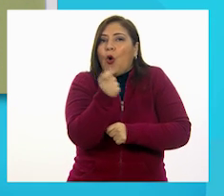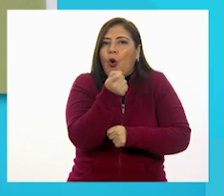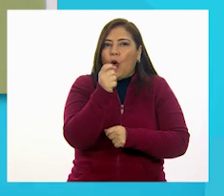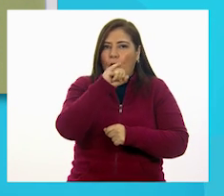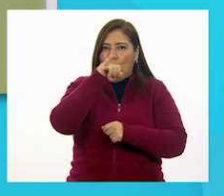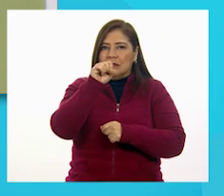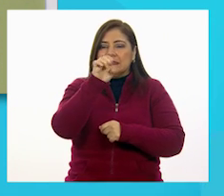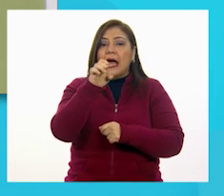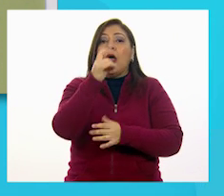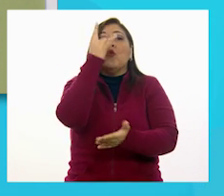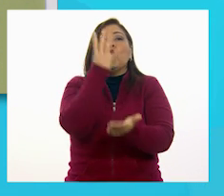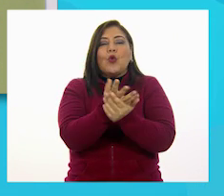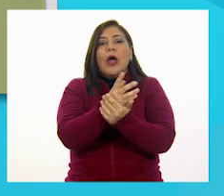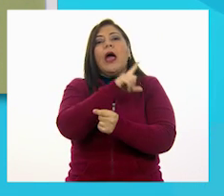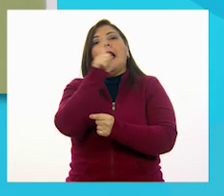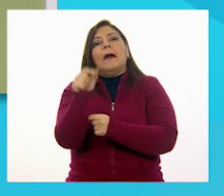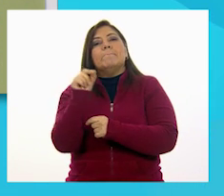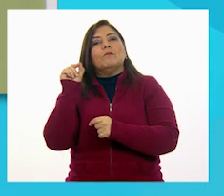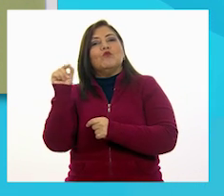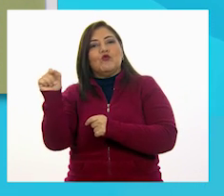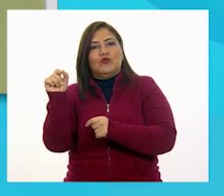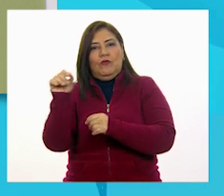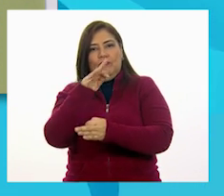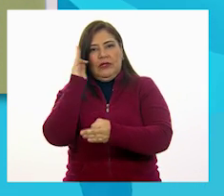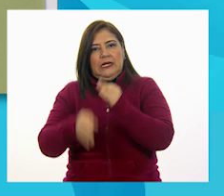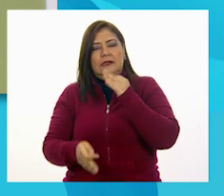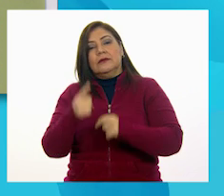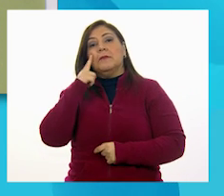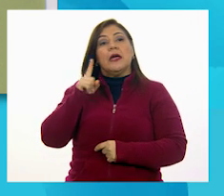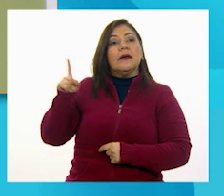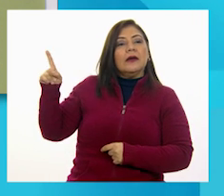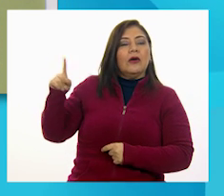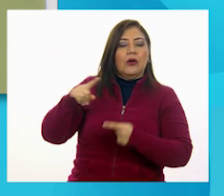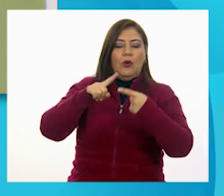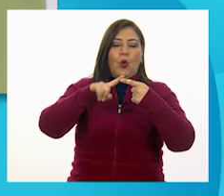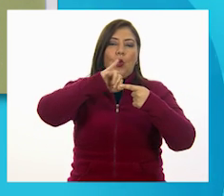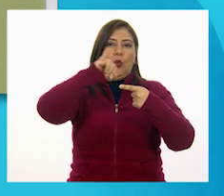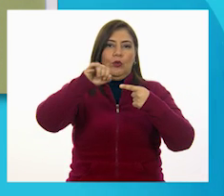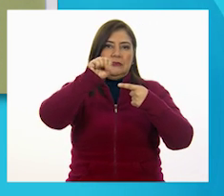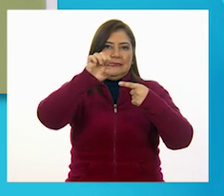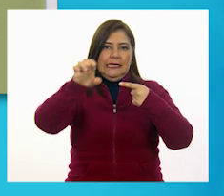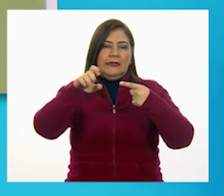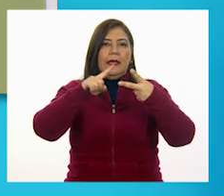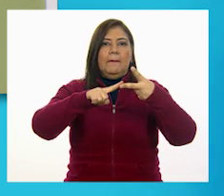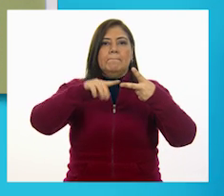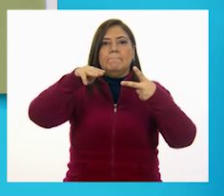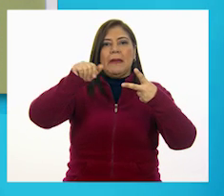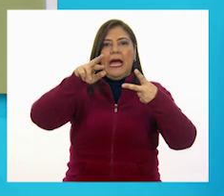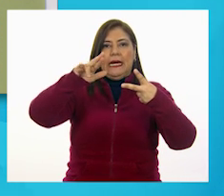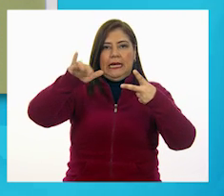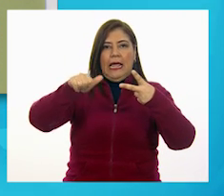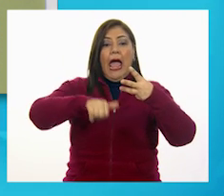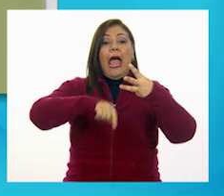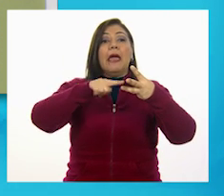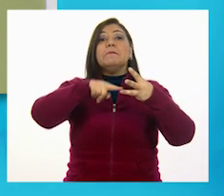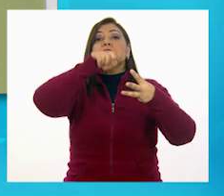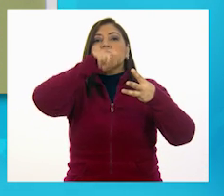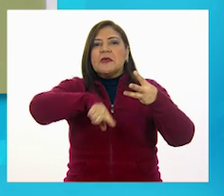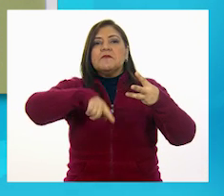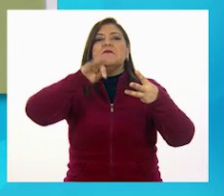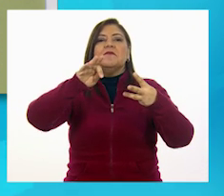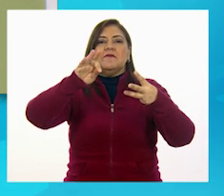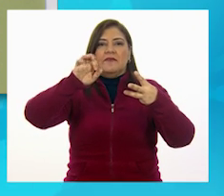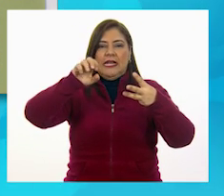la única y el punto final. Entonces sería José, María y